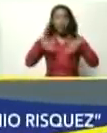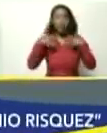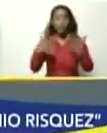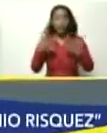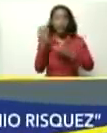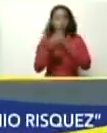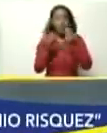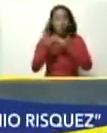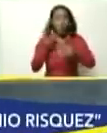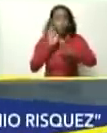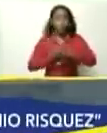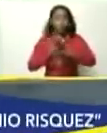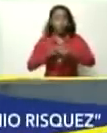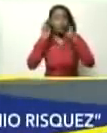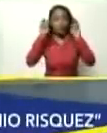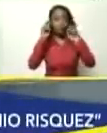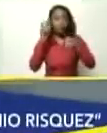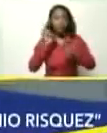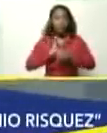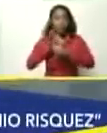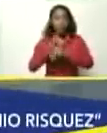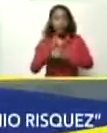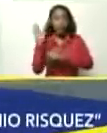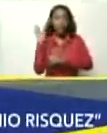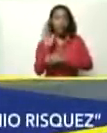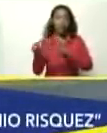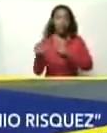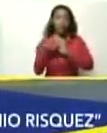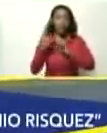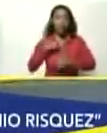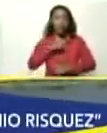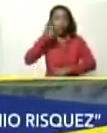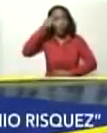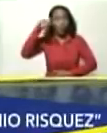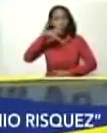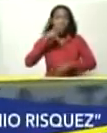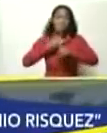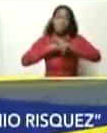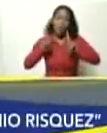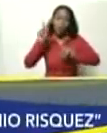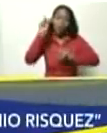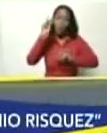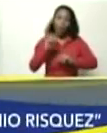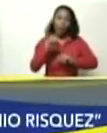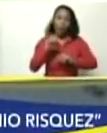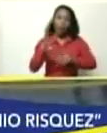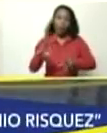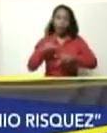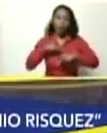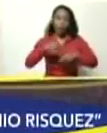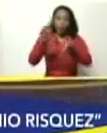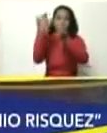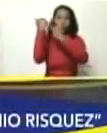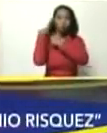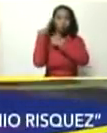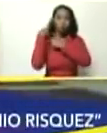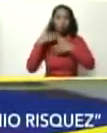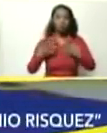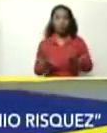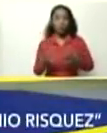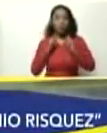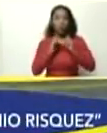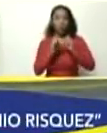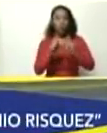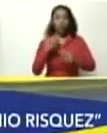como consecuencia del COVID ha venido afectando a nuestro pueblo, pero también asumiendo la responsabilidad de